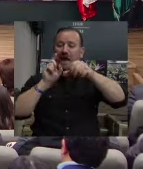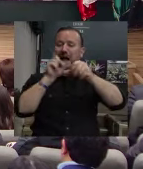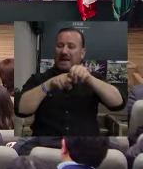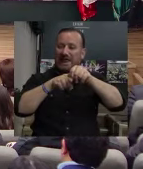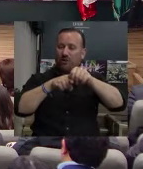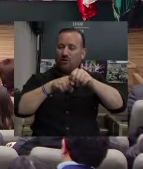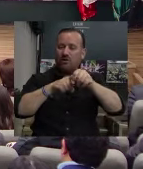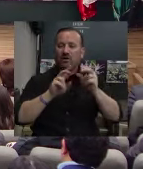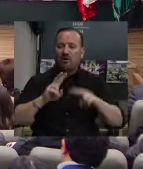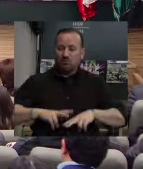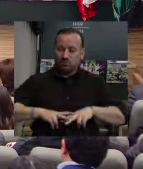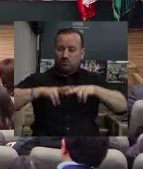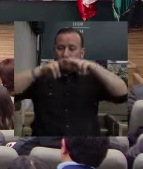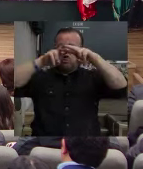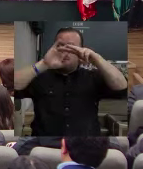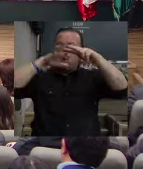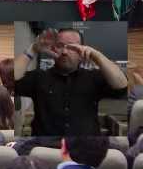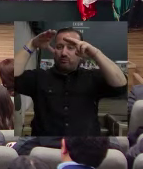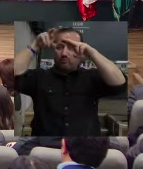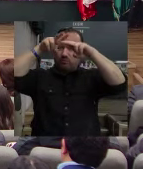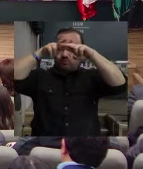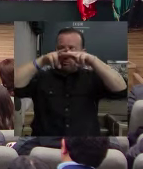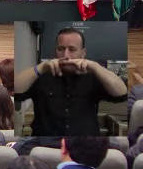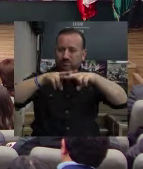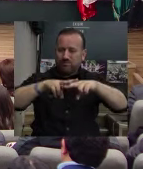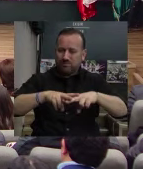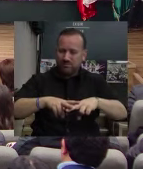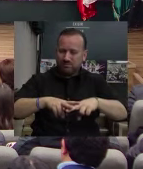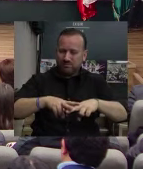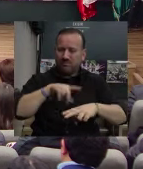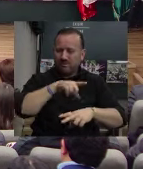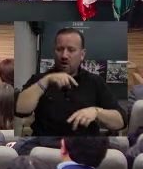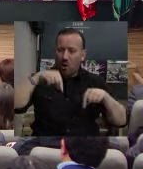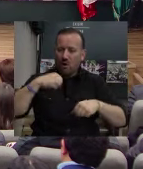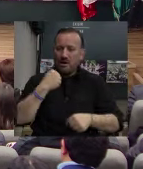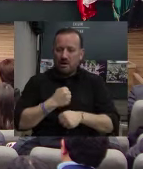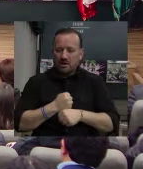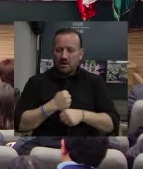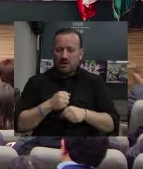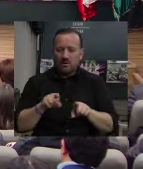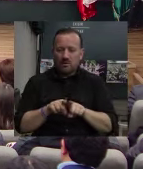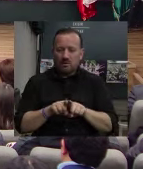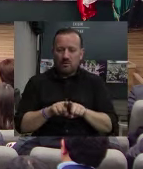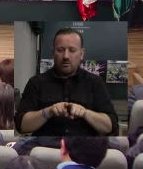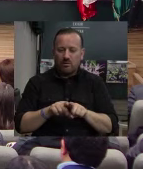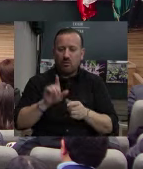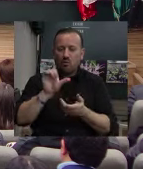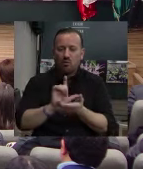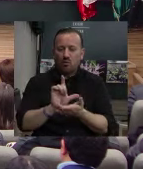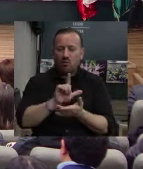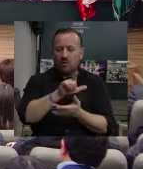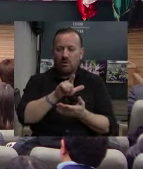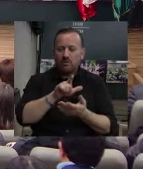clase Porque se anegaba todo Hoy estamos trabajando en una huerta sostenible también en